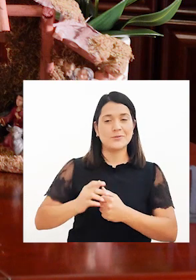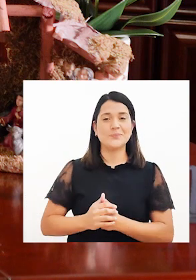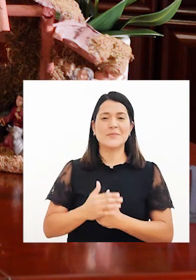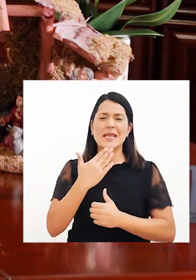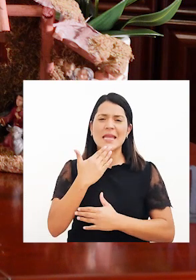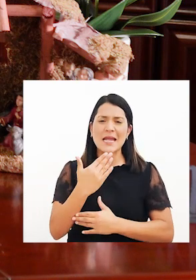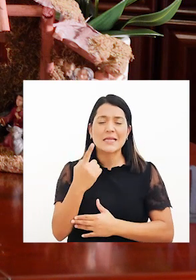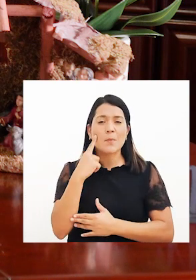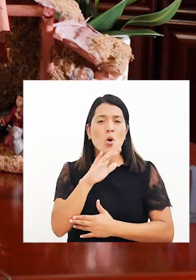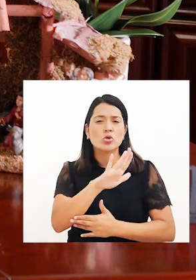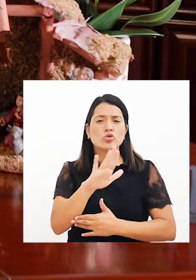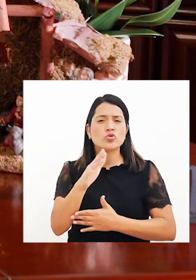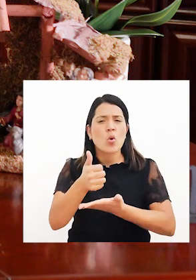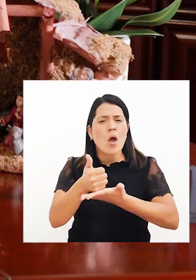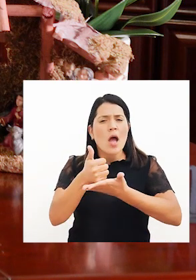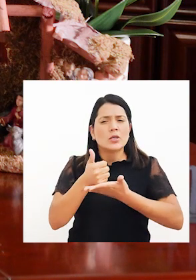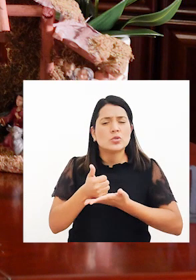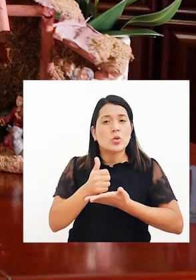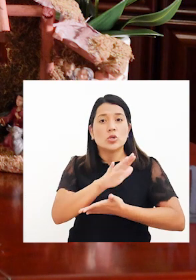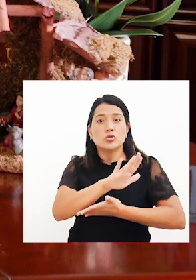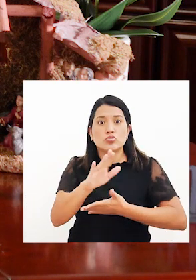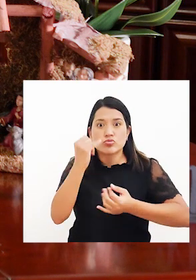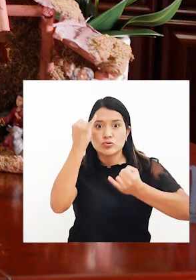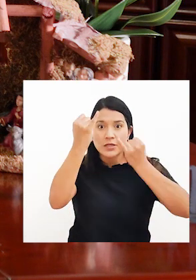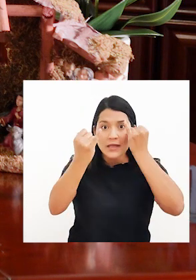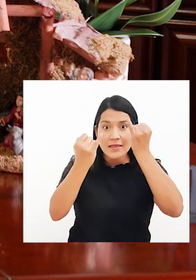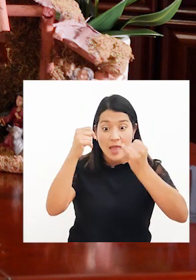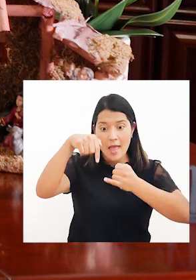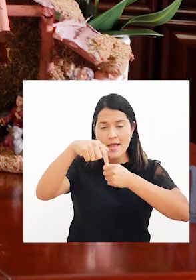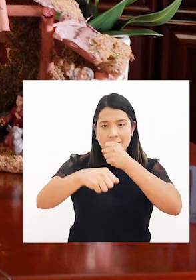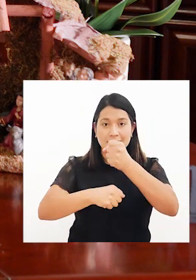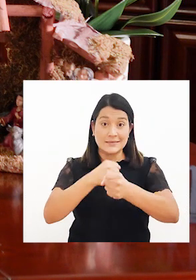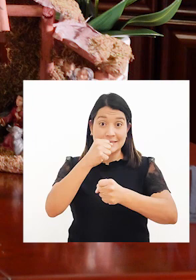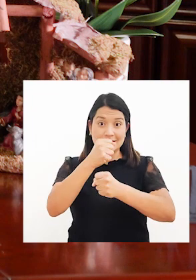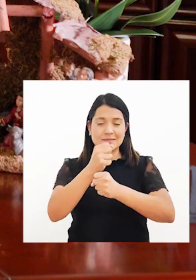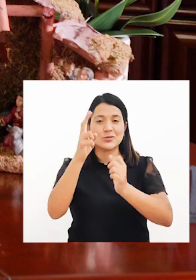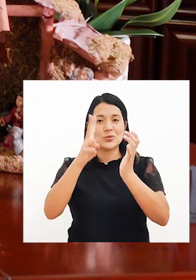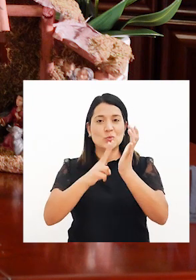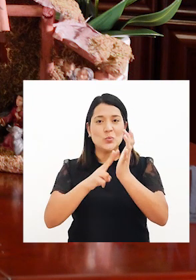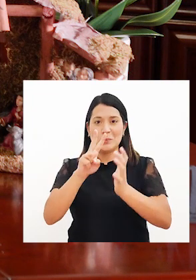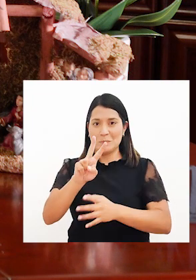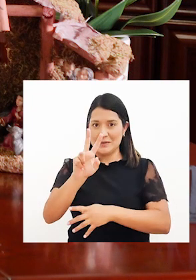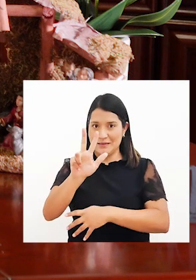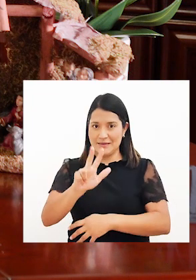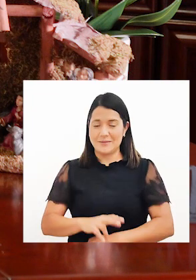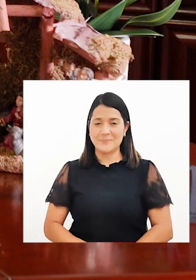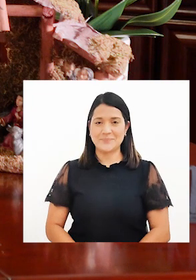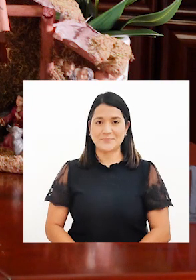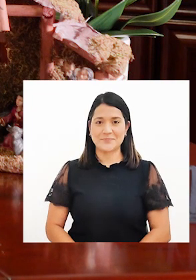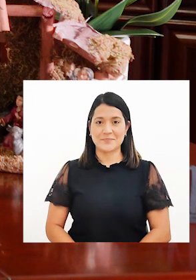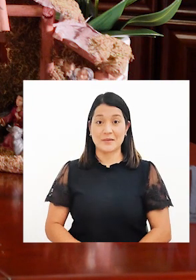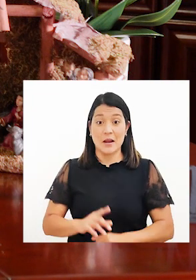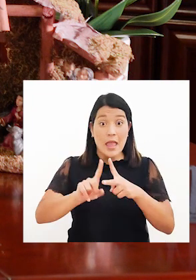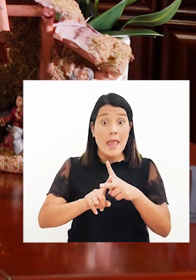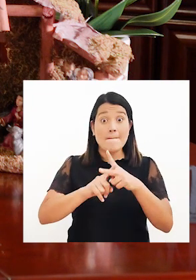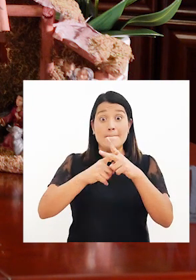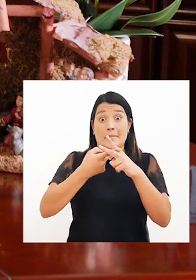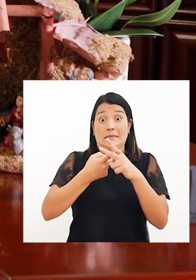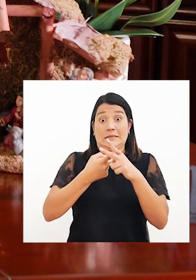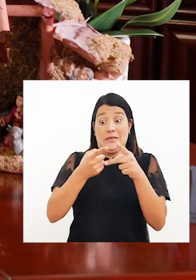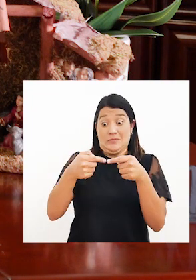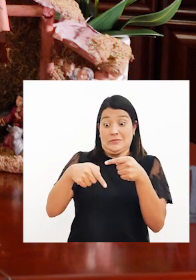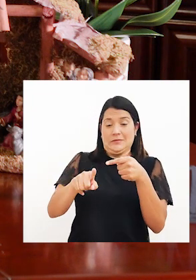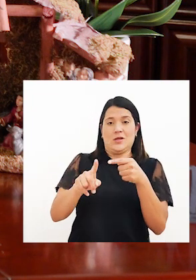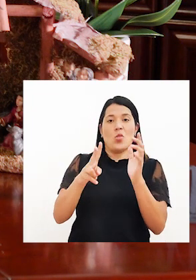su colaboración, sus aportes en este año 2023. Entramos próximamente